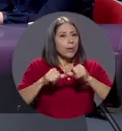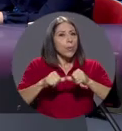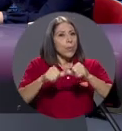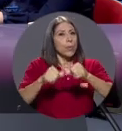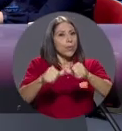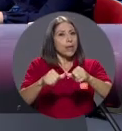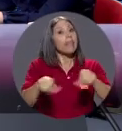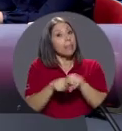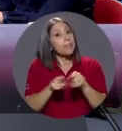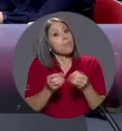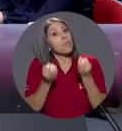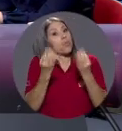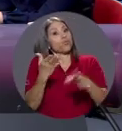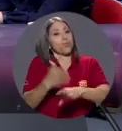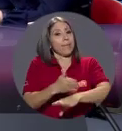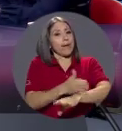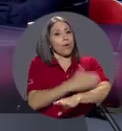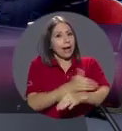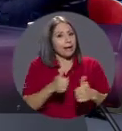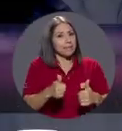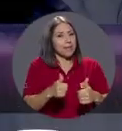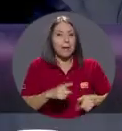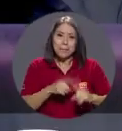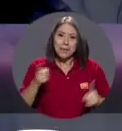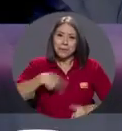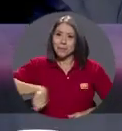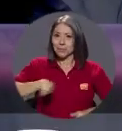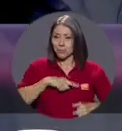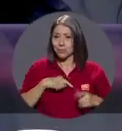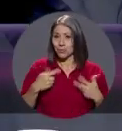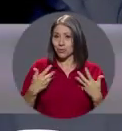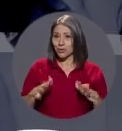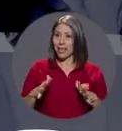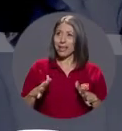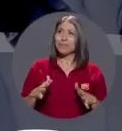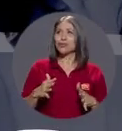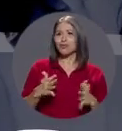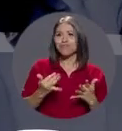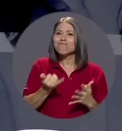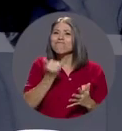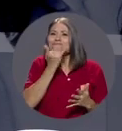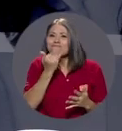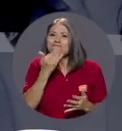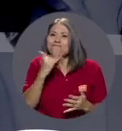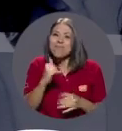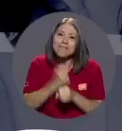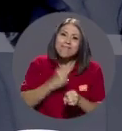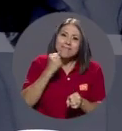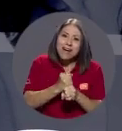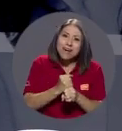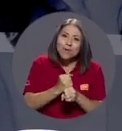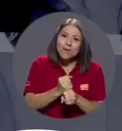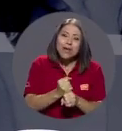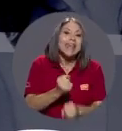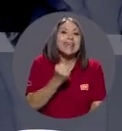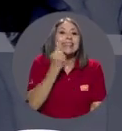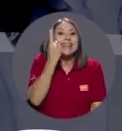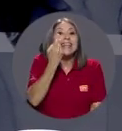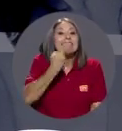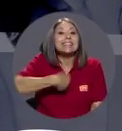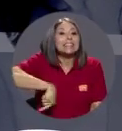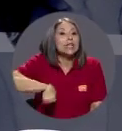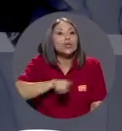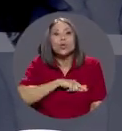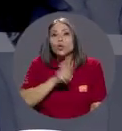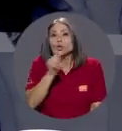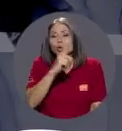buen trabajo, igual hay mucho que mejorar, pero hemos hecho un mal trabajo en entender que si no